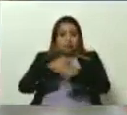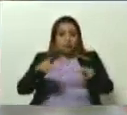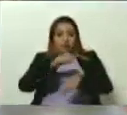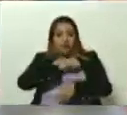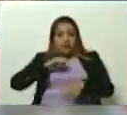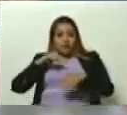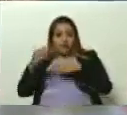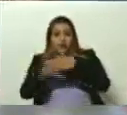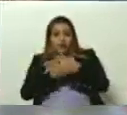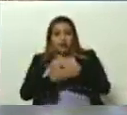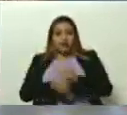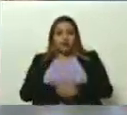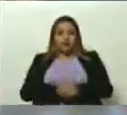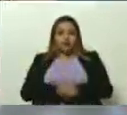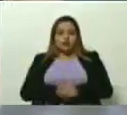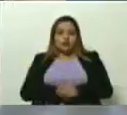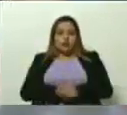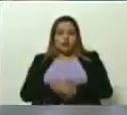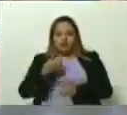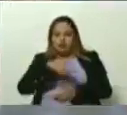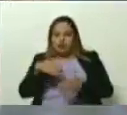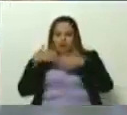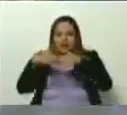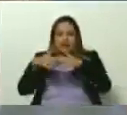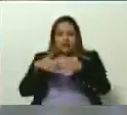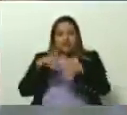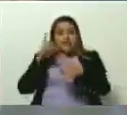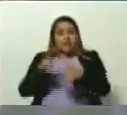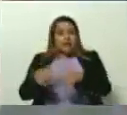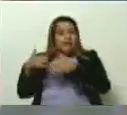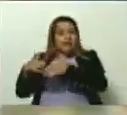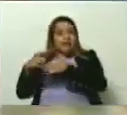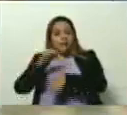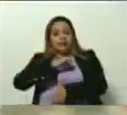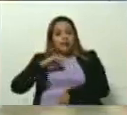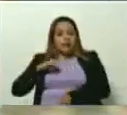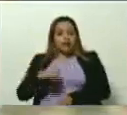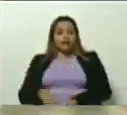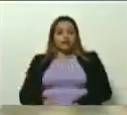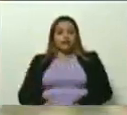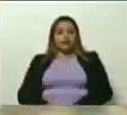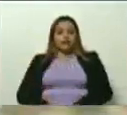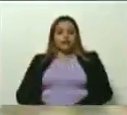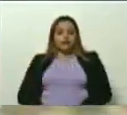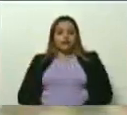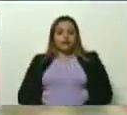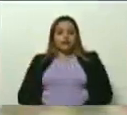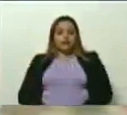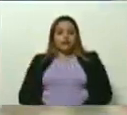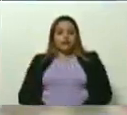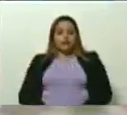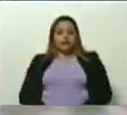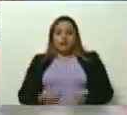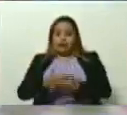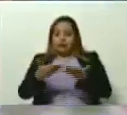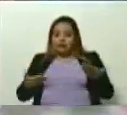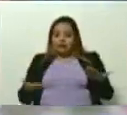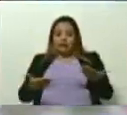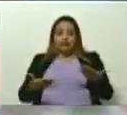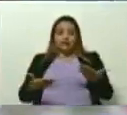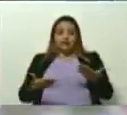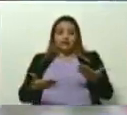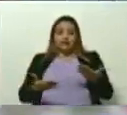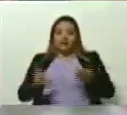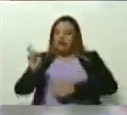privados, de manera tal nuestra industria y la industria privada para la dotación, equipamiento de nuestro